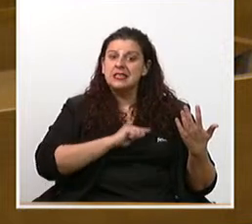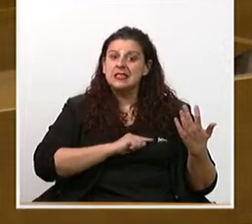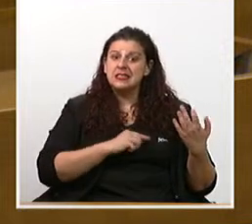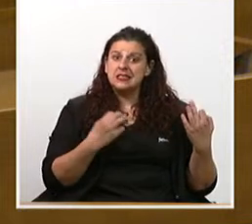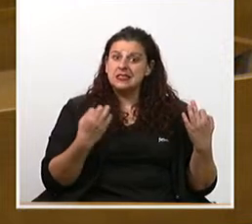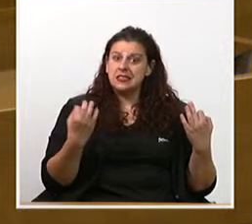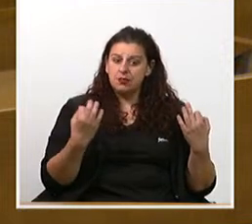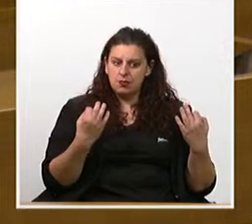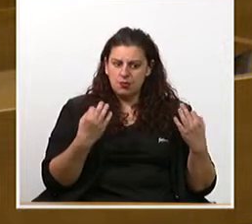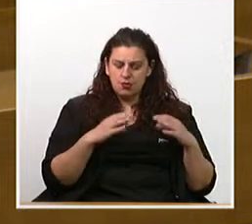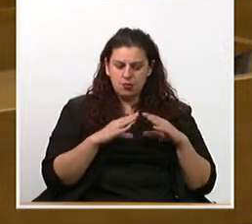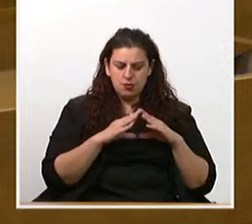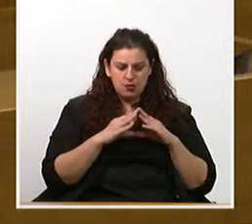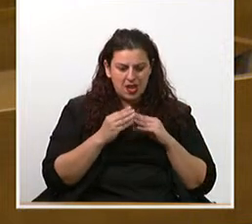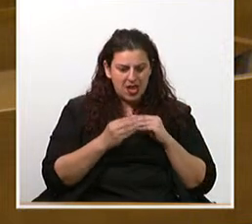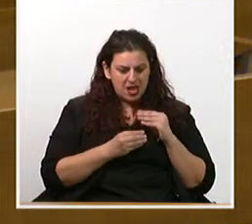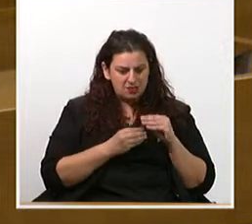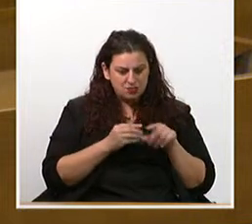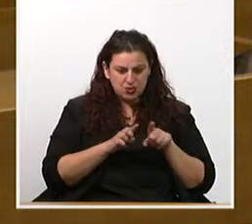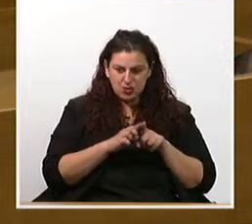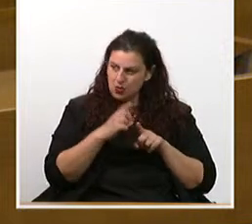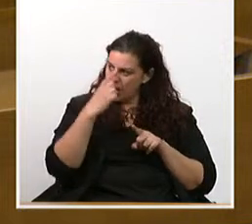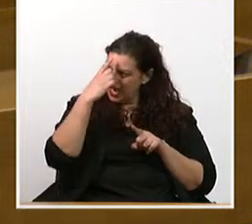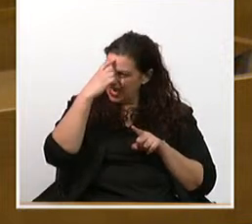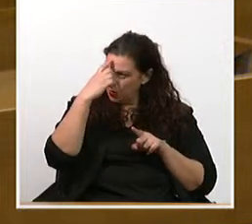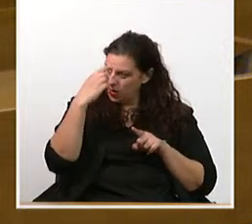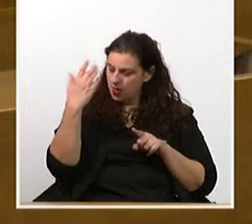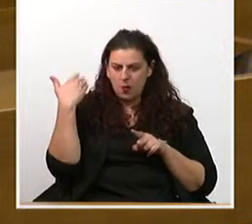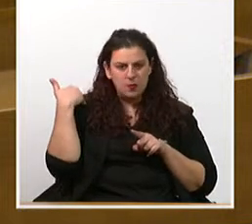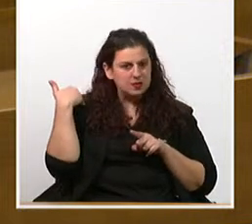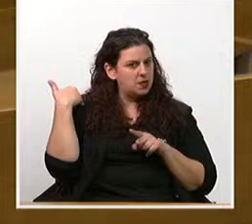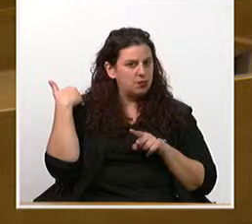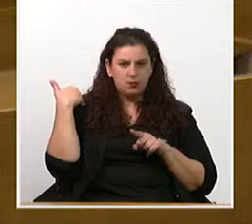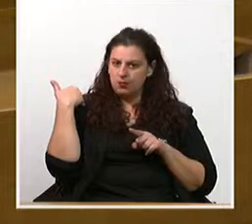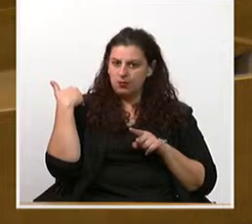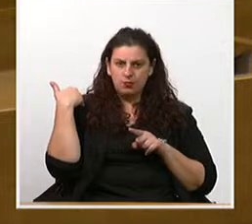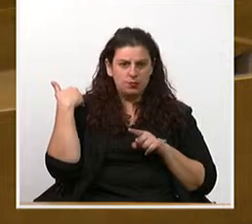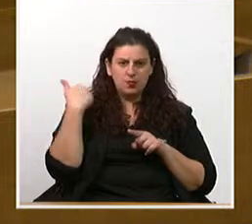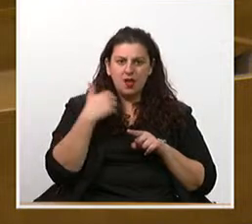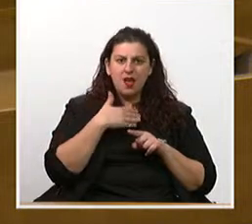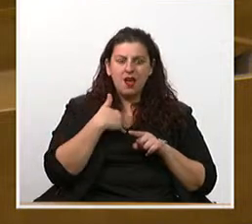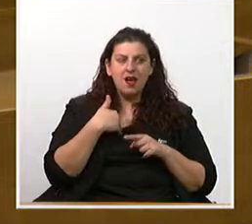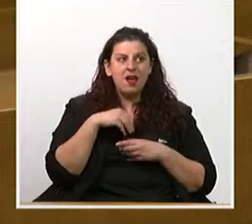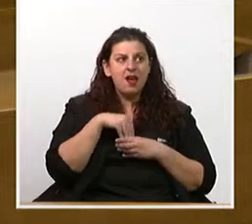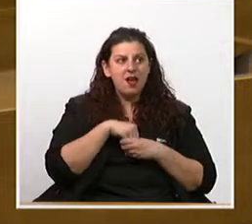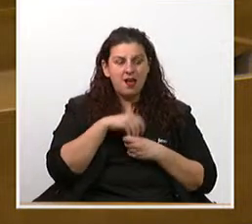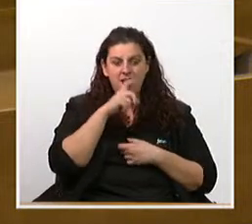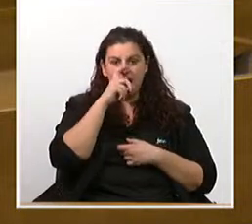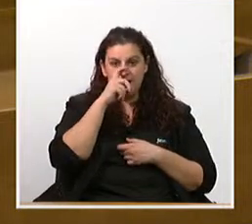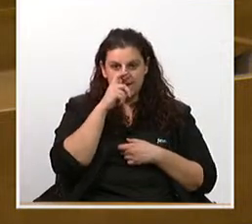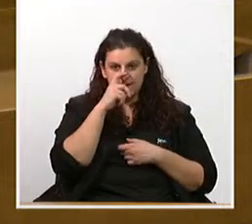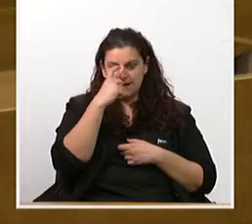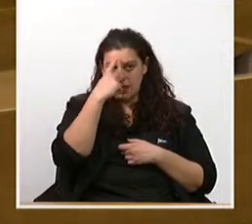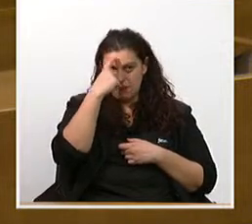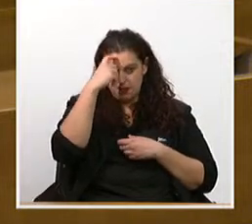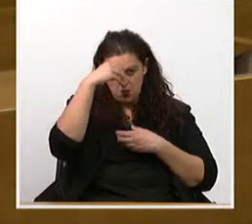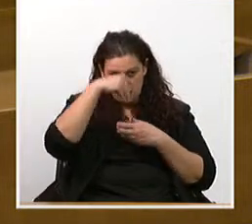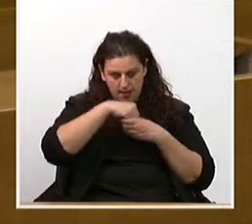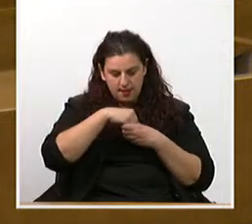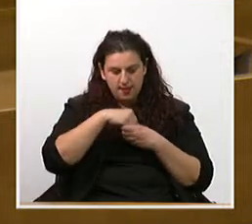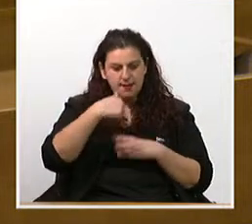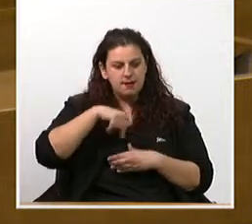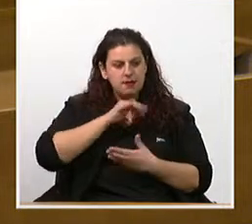se nunca un recuerdo del pasado sino que formen parte de nuestra memoria de nuestro